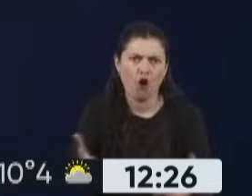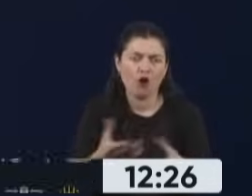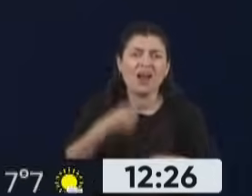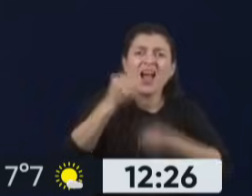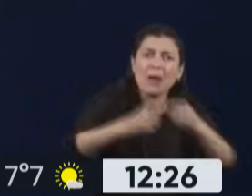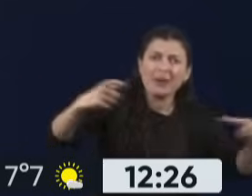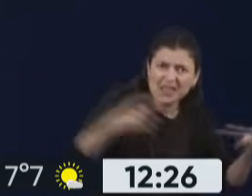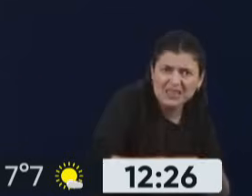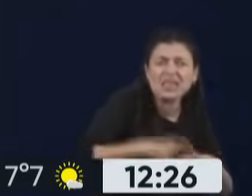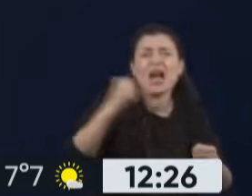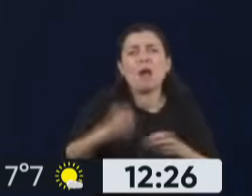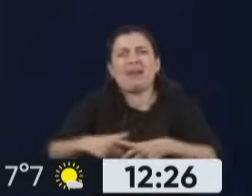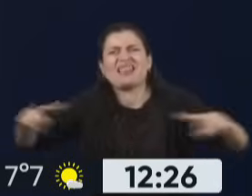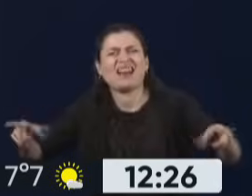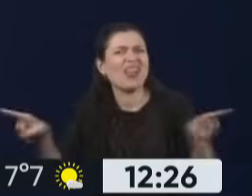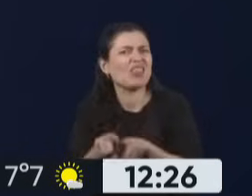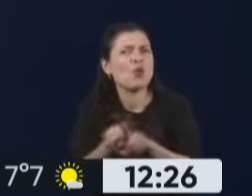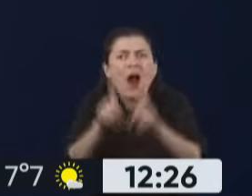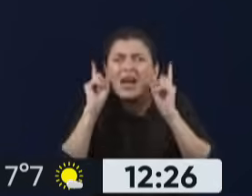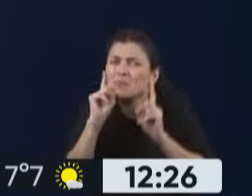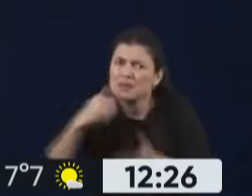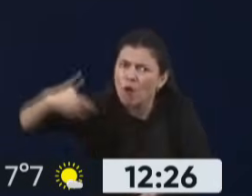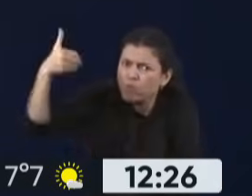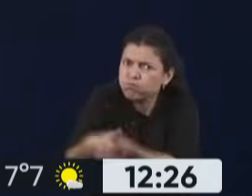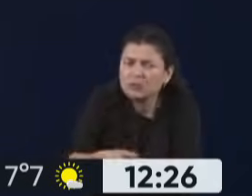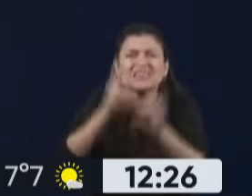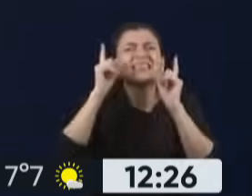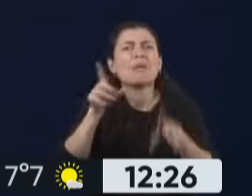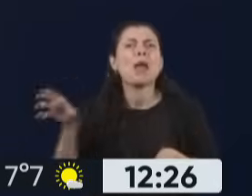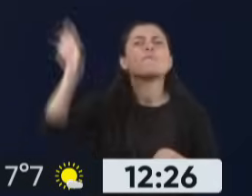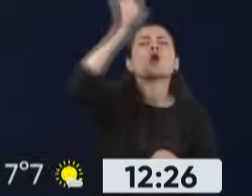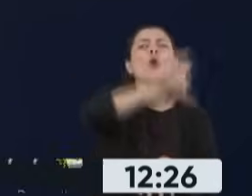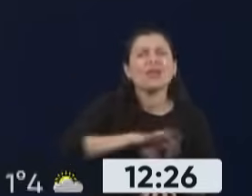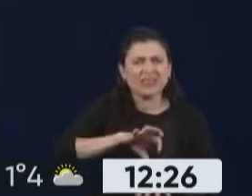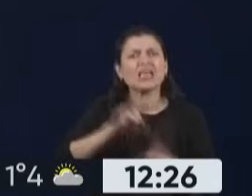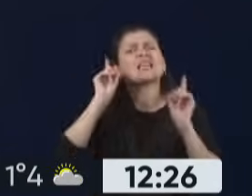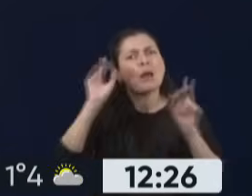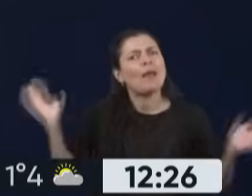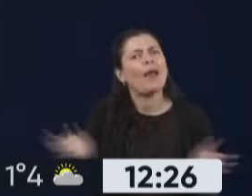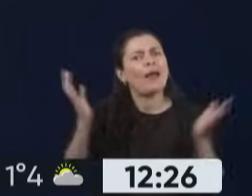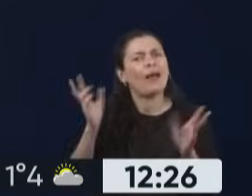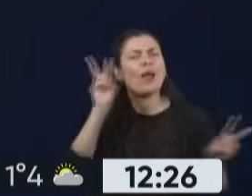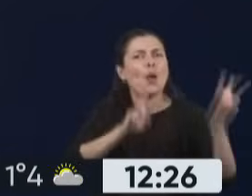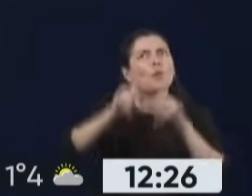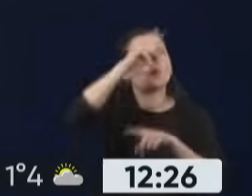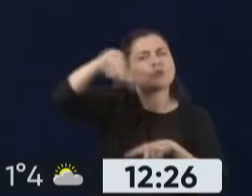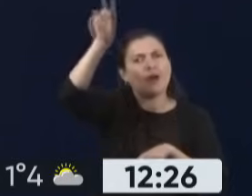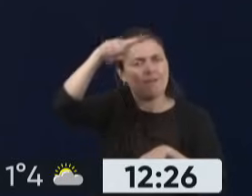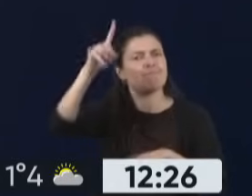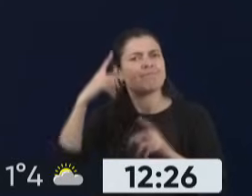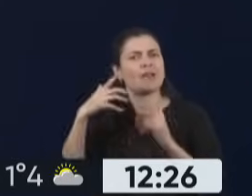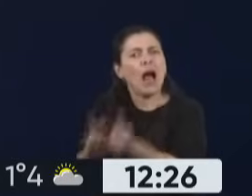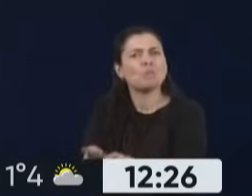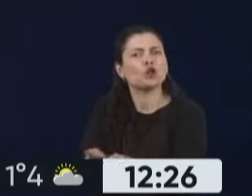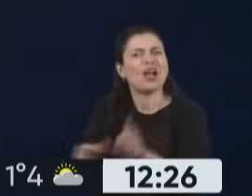empresas, y también desde el punto de vista recaudatorio a las provincias. O sea, las provincias van a tener incentivo también a apoyar esto,